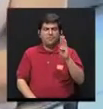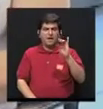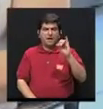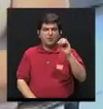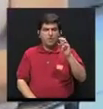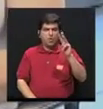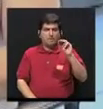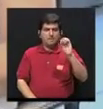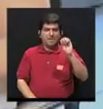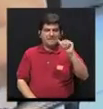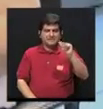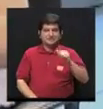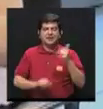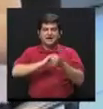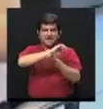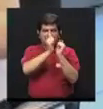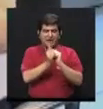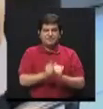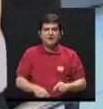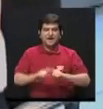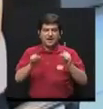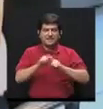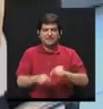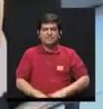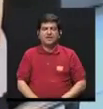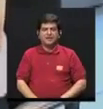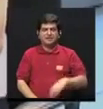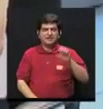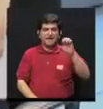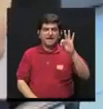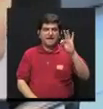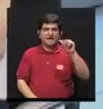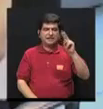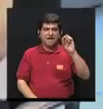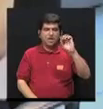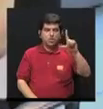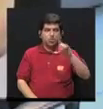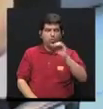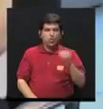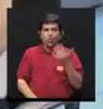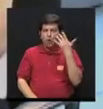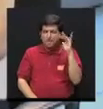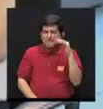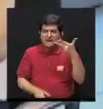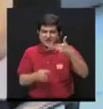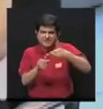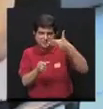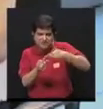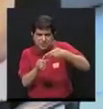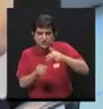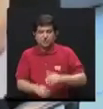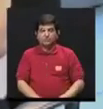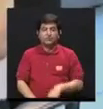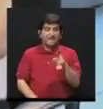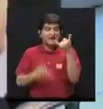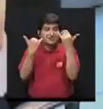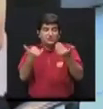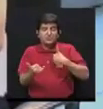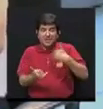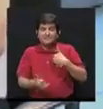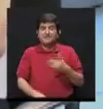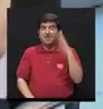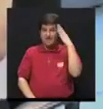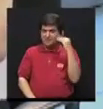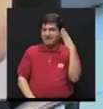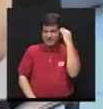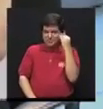en etanol, biodiesel o sustancias muy parecidas a la gasolina. Sobre esto ya tienen experiencia, por eso es que está